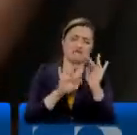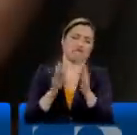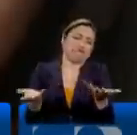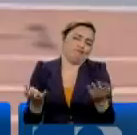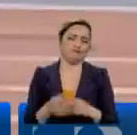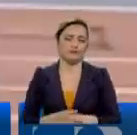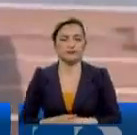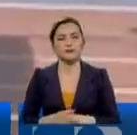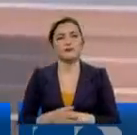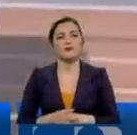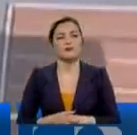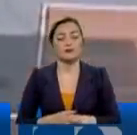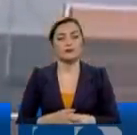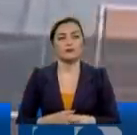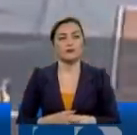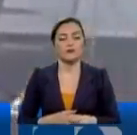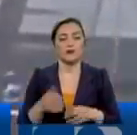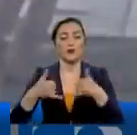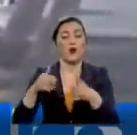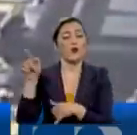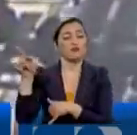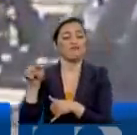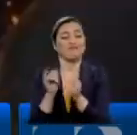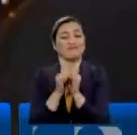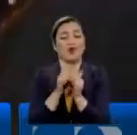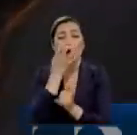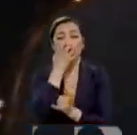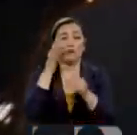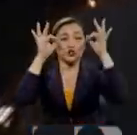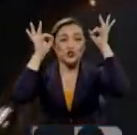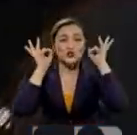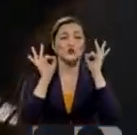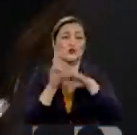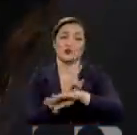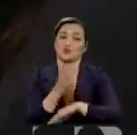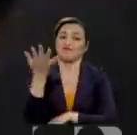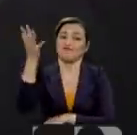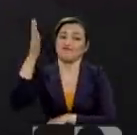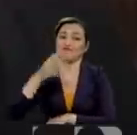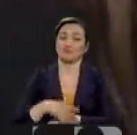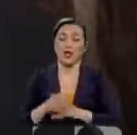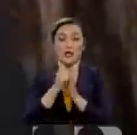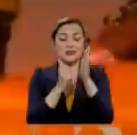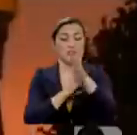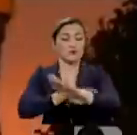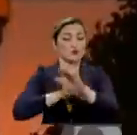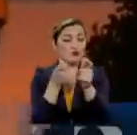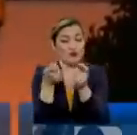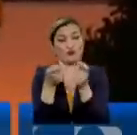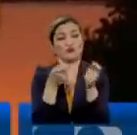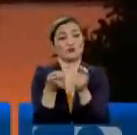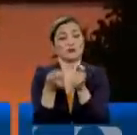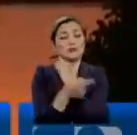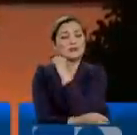esos lugares. A las aglomeraciones se suma la falta de uso de mascarilla. De acuerdo a datos que maneja la Agencia Metropolitana de Control,